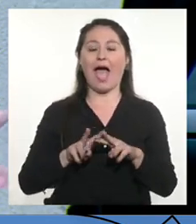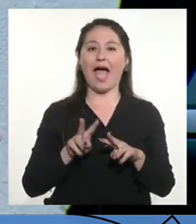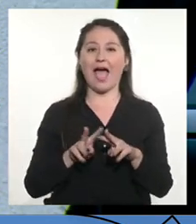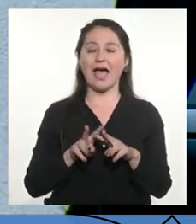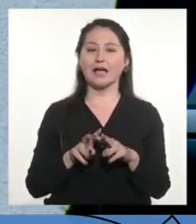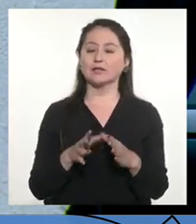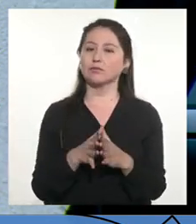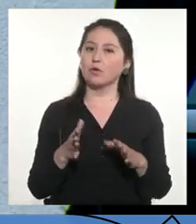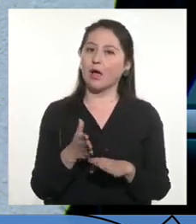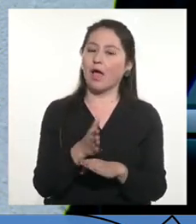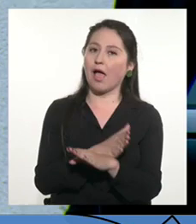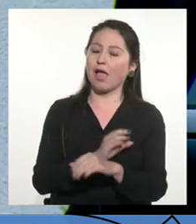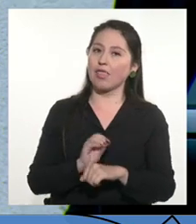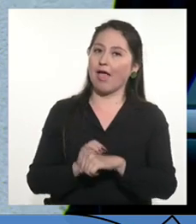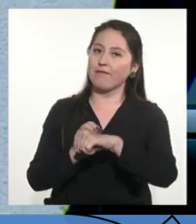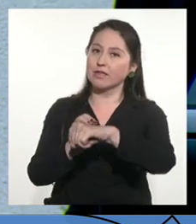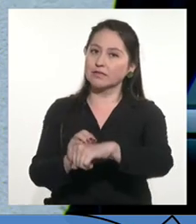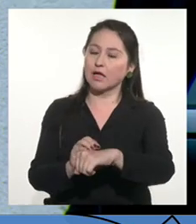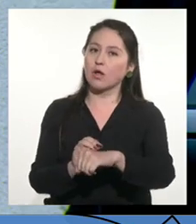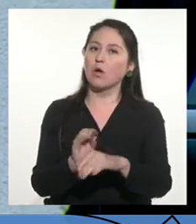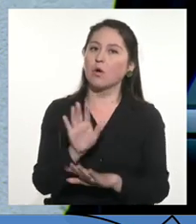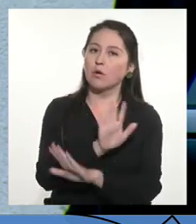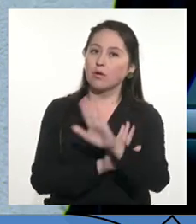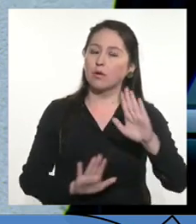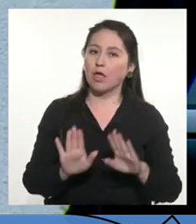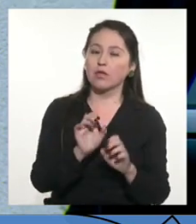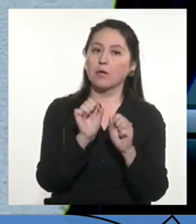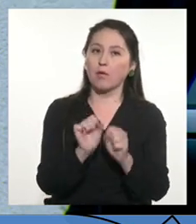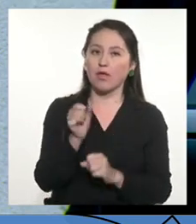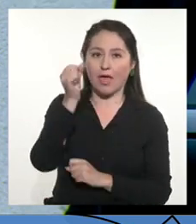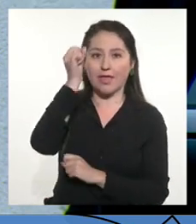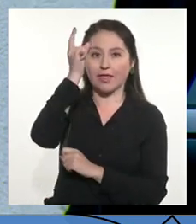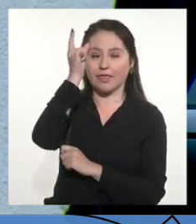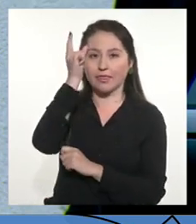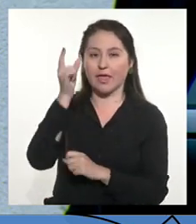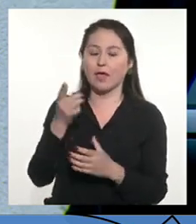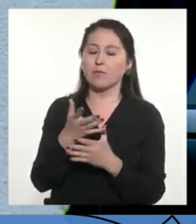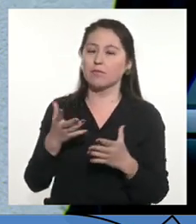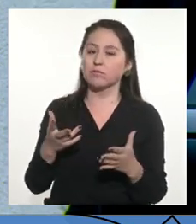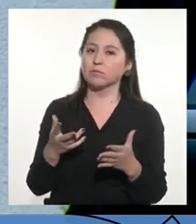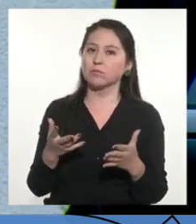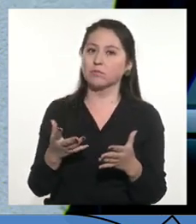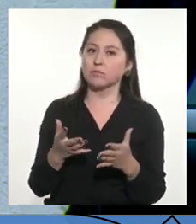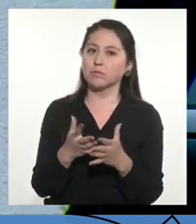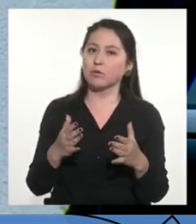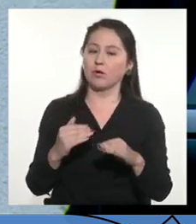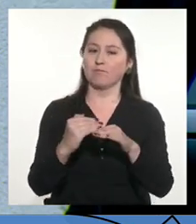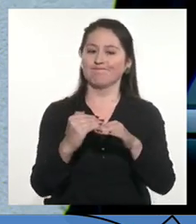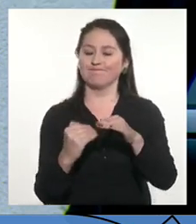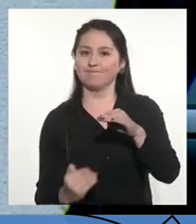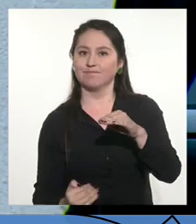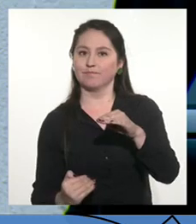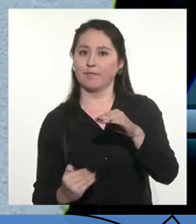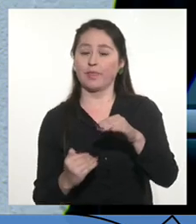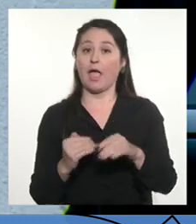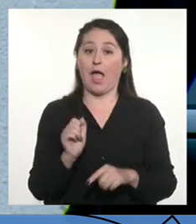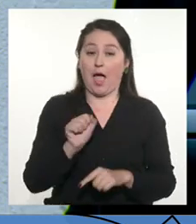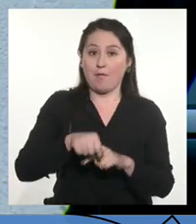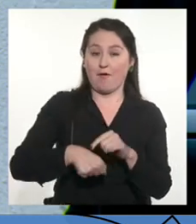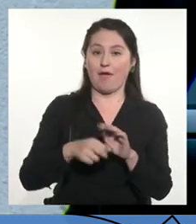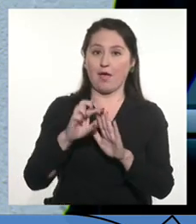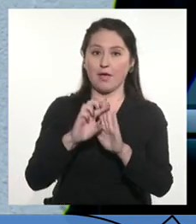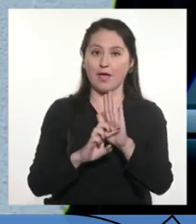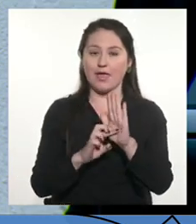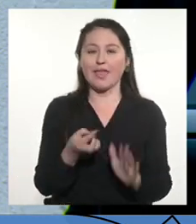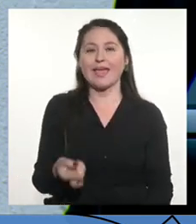advertencias de que hay que asegurar equilibrios porque pueden ser interpretados y crear una situación de bastante desequilibrio aprobar el proyecto y